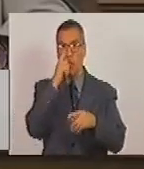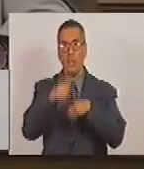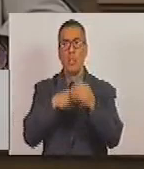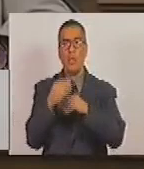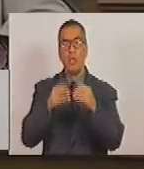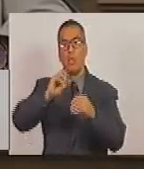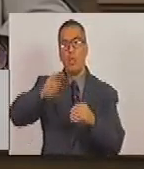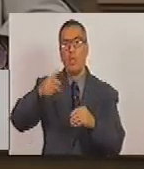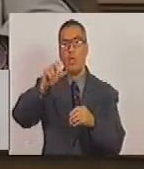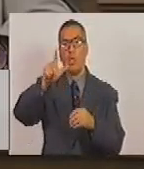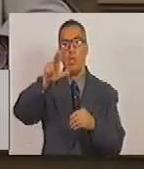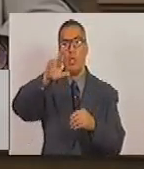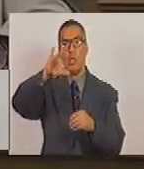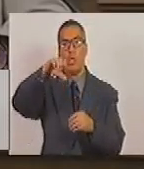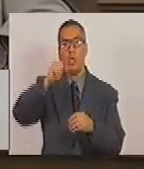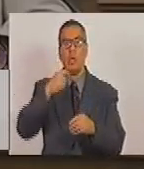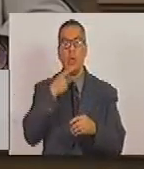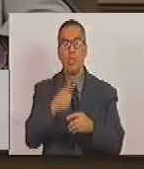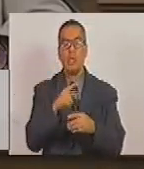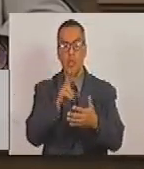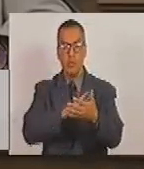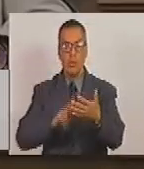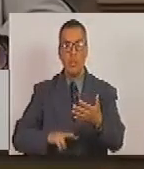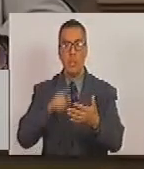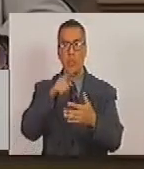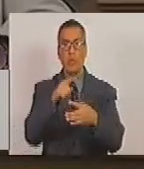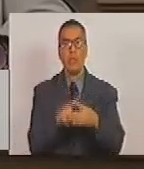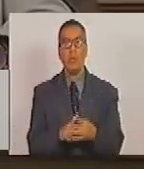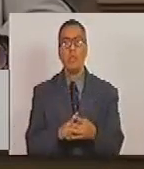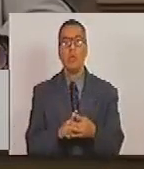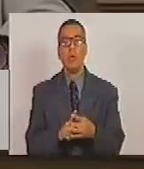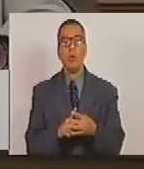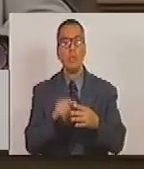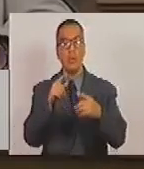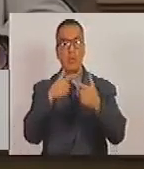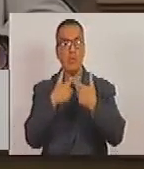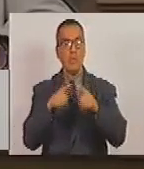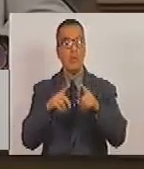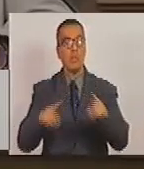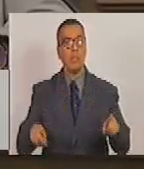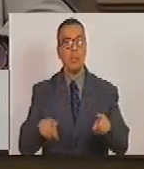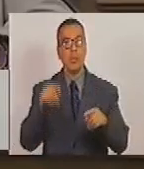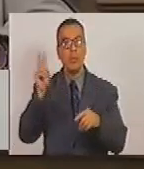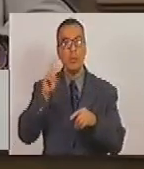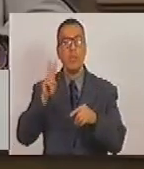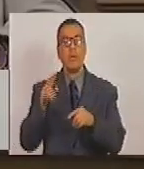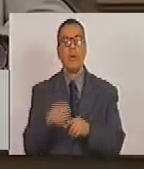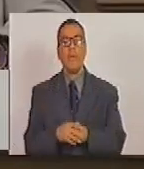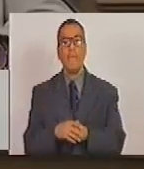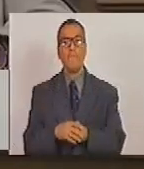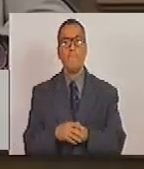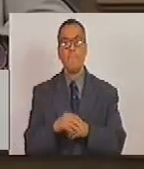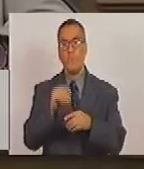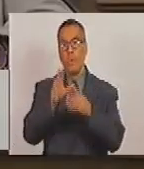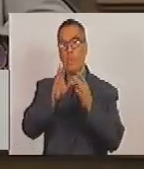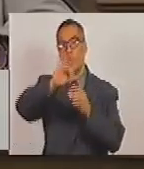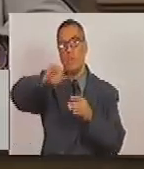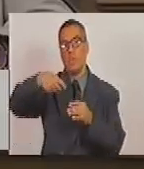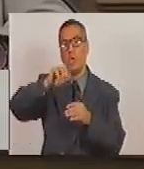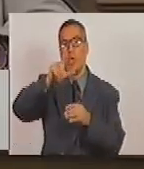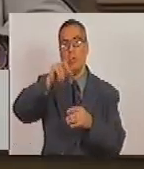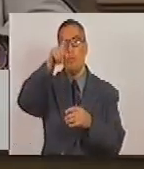diputada Gloria Castillo, quien dio lectura del acta de la Declaración de Independencia de Venezuela del 5